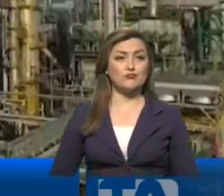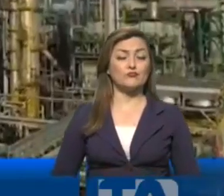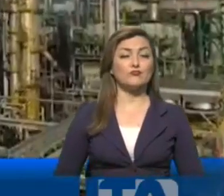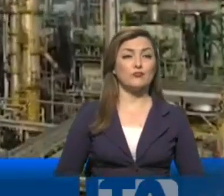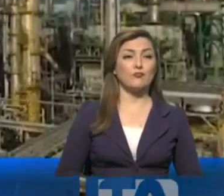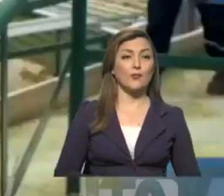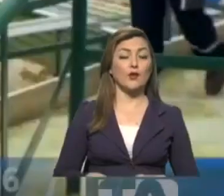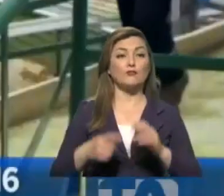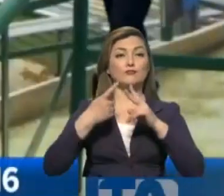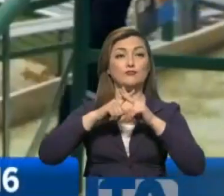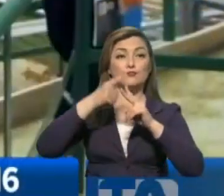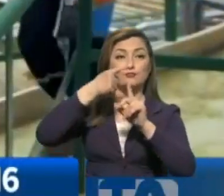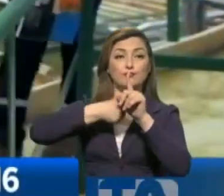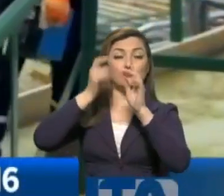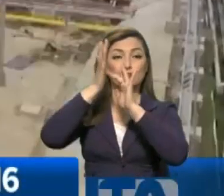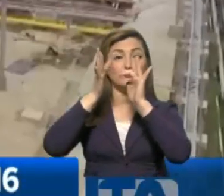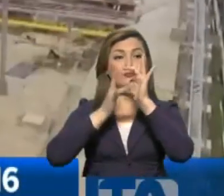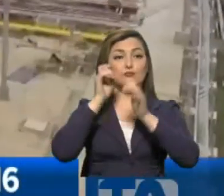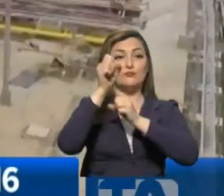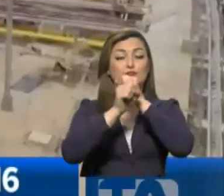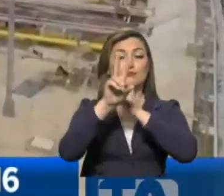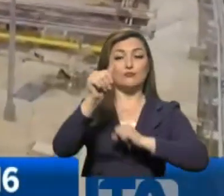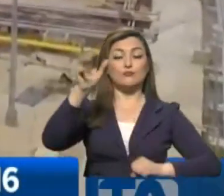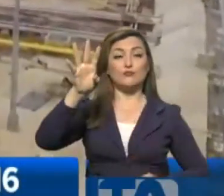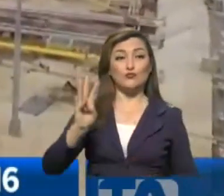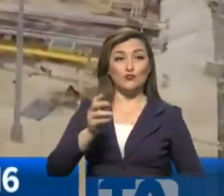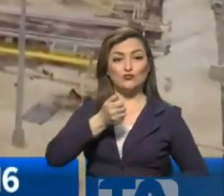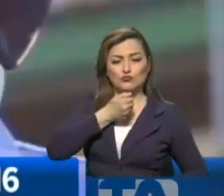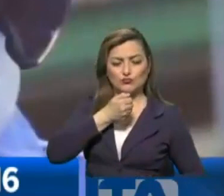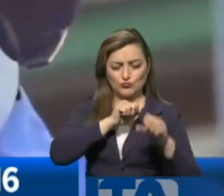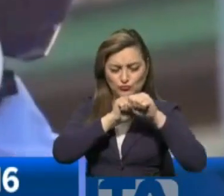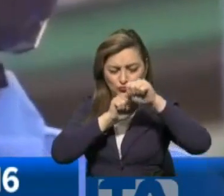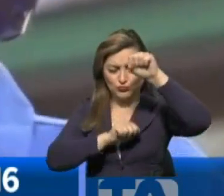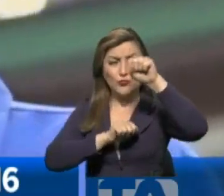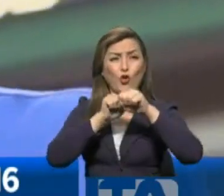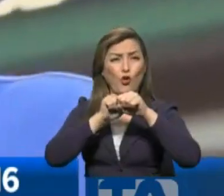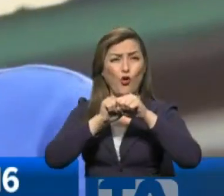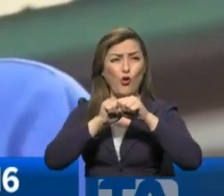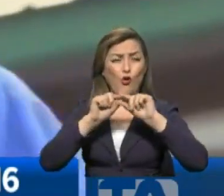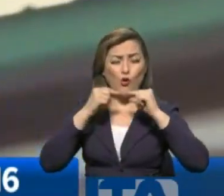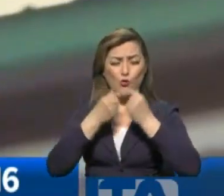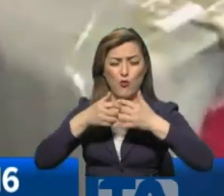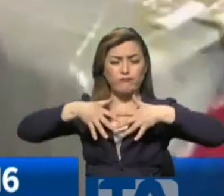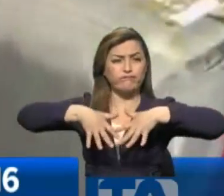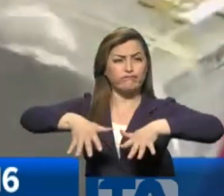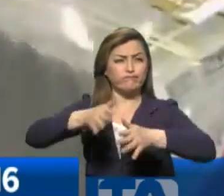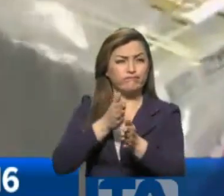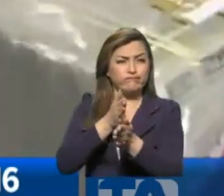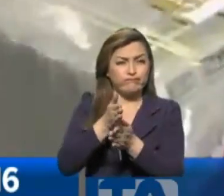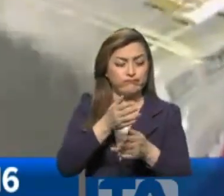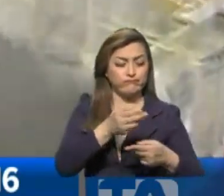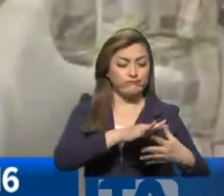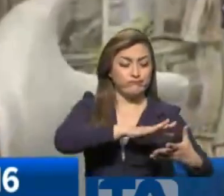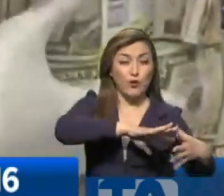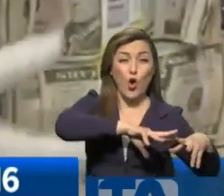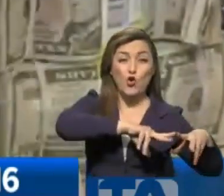Las investigaciones arrancaron en abril de 2016 cuando el periodismo sacó a la luz a una red transnacional especializada en el lavado de